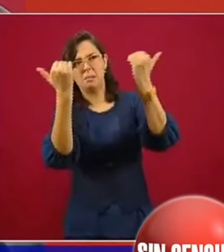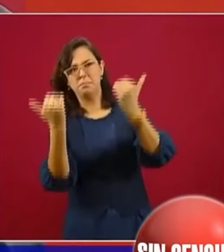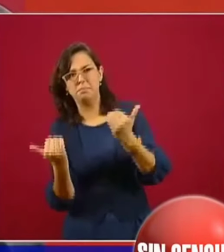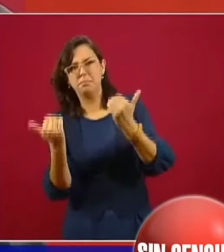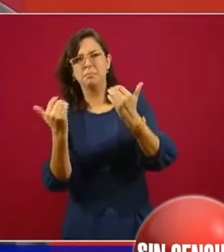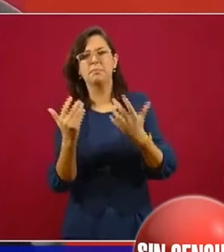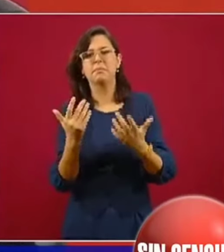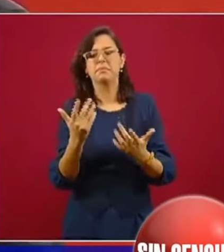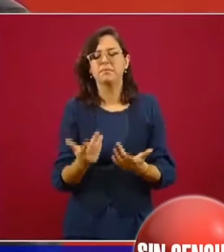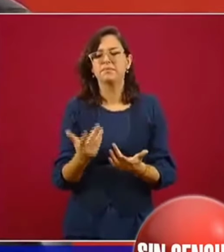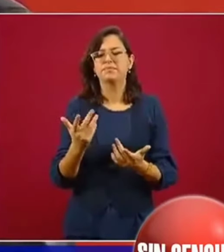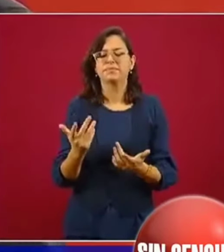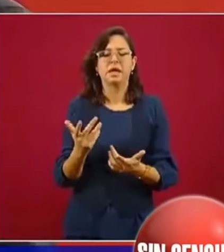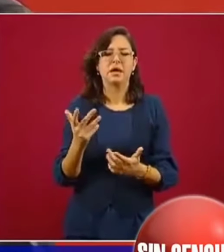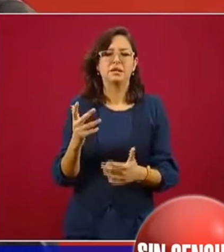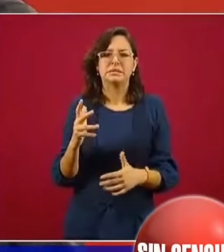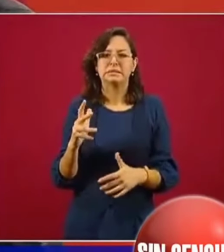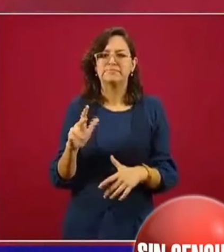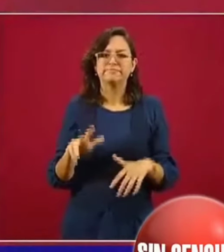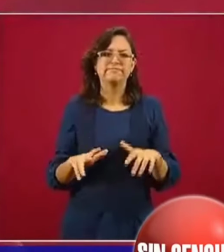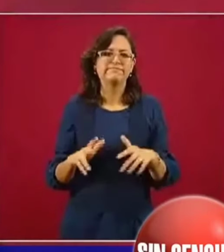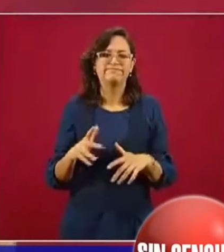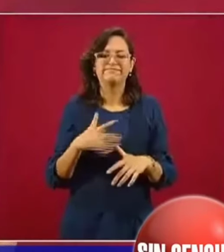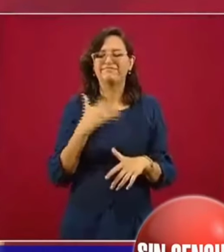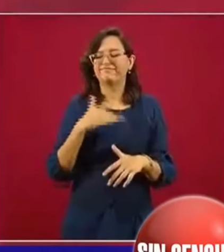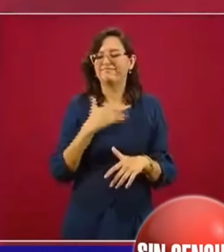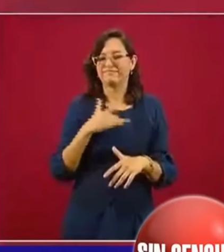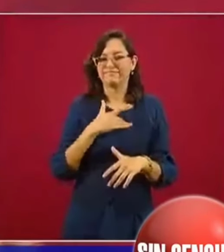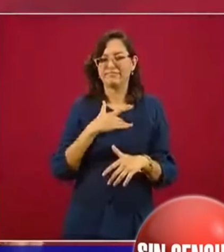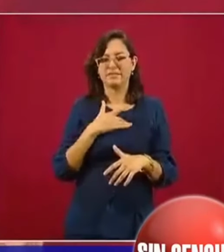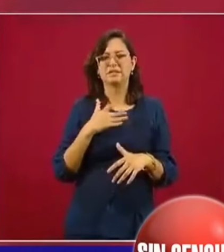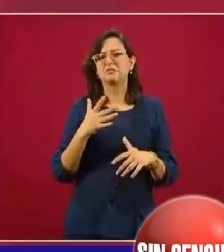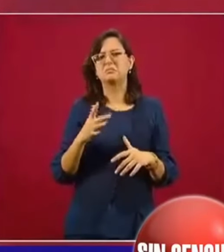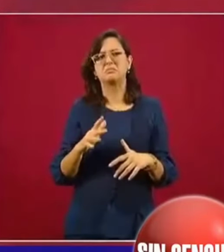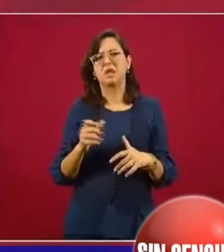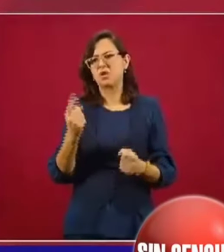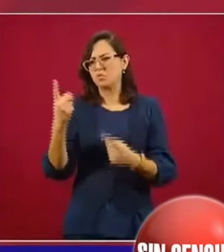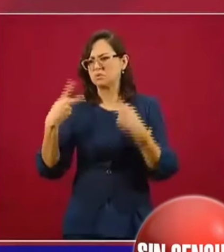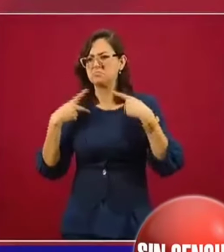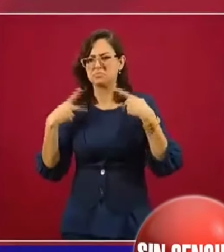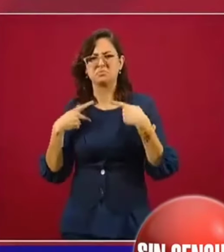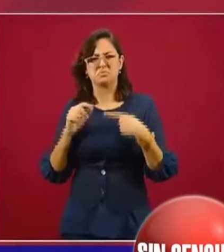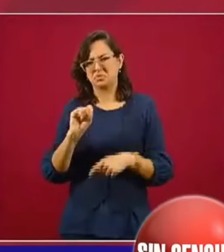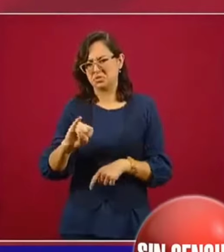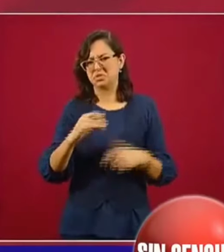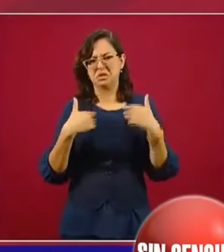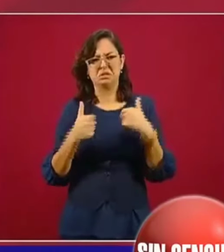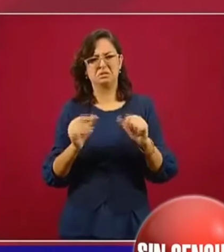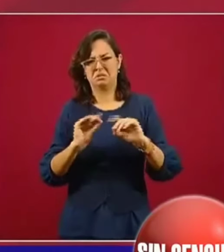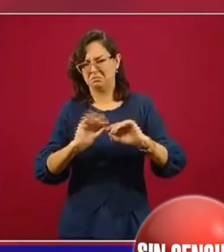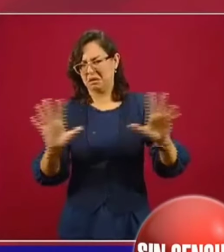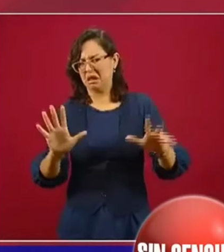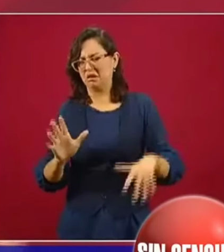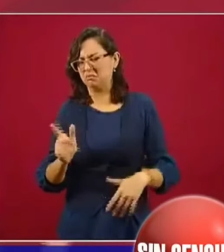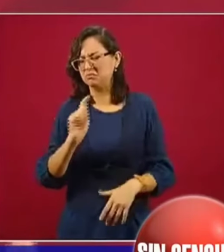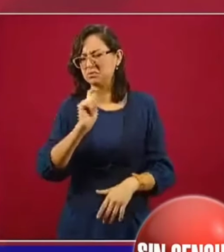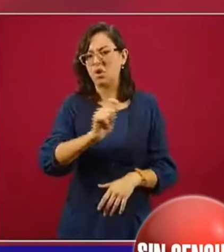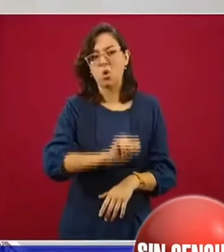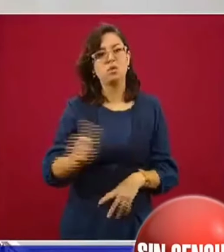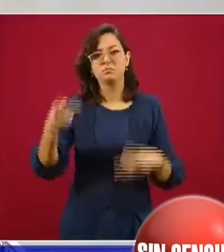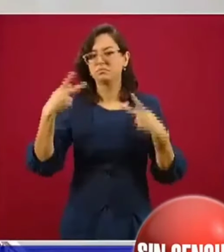una asimilación a distintas velocidades. Hay personas que tienen clarísimo a qué nos referimos con el aplanamiento de la curva, y hay